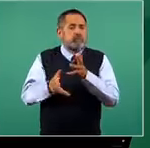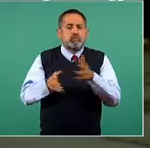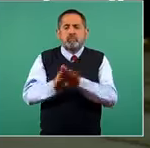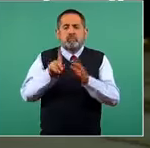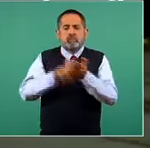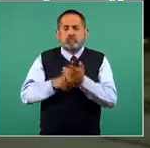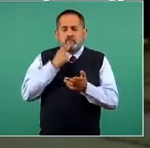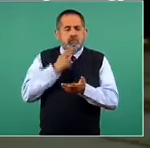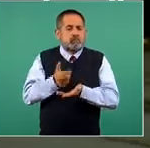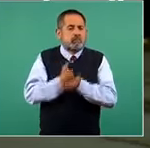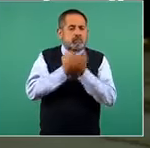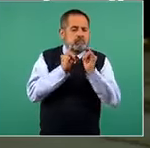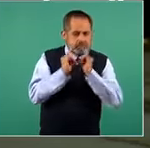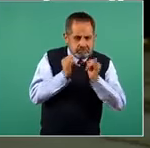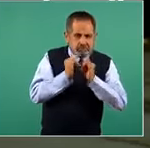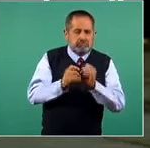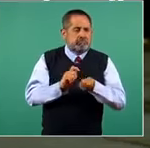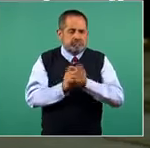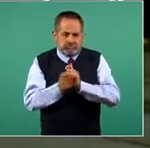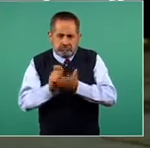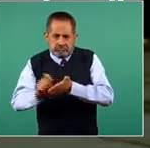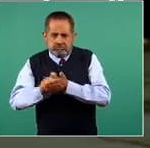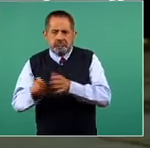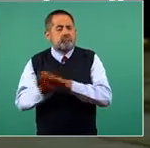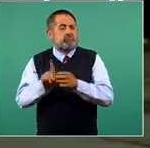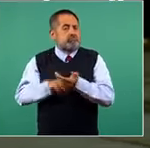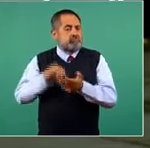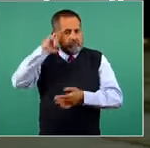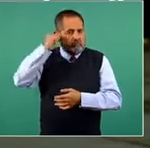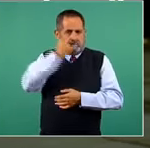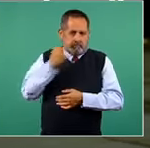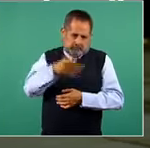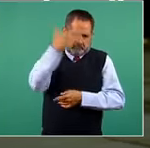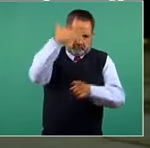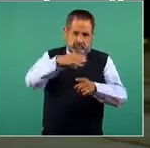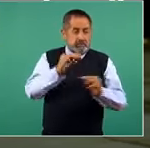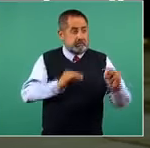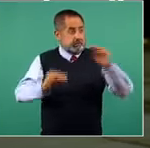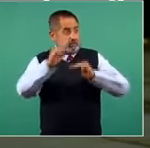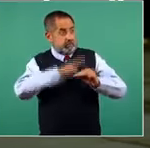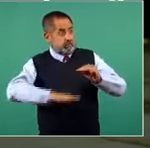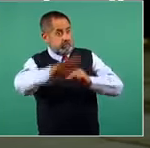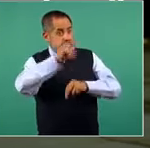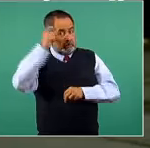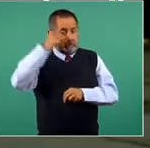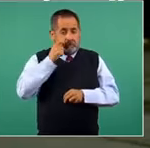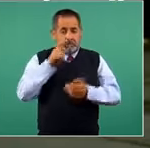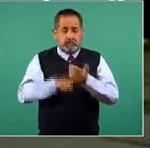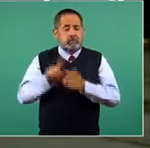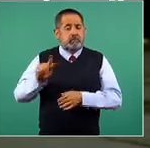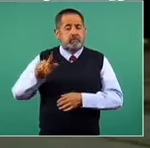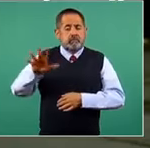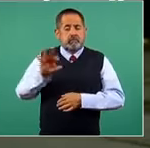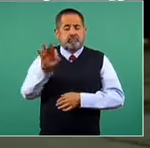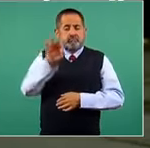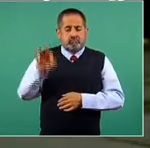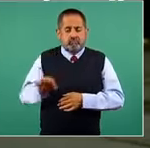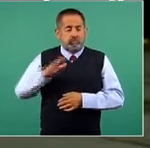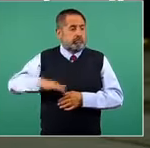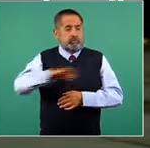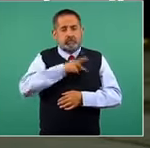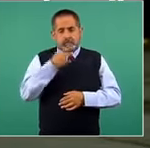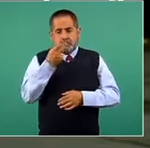uso de traductores e intérpretes de lenguas indígenas? Porque, como usted sabrá, en la montaña de Guerrero, el 75% de la población